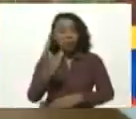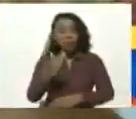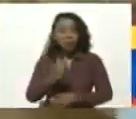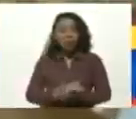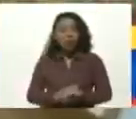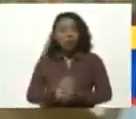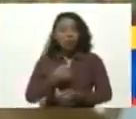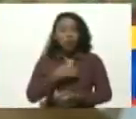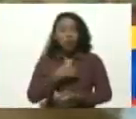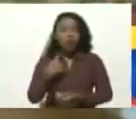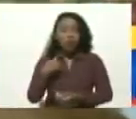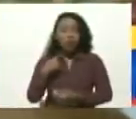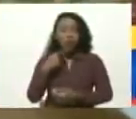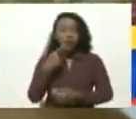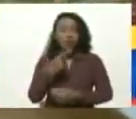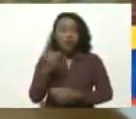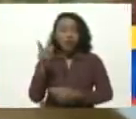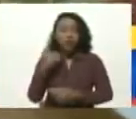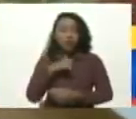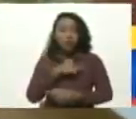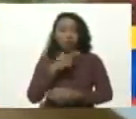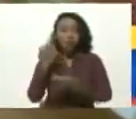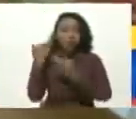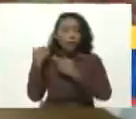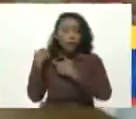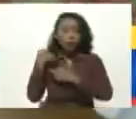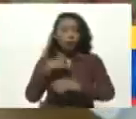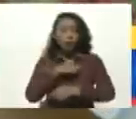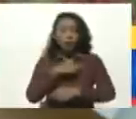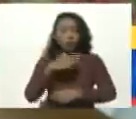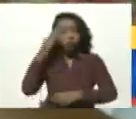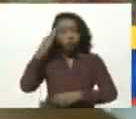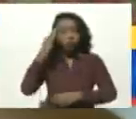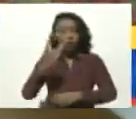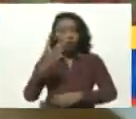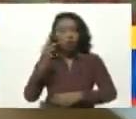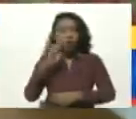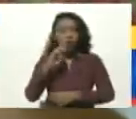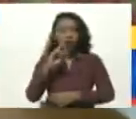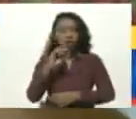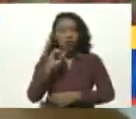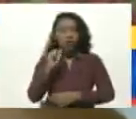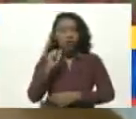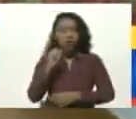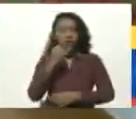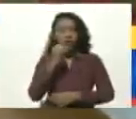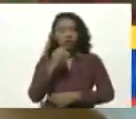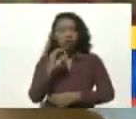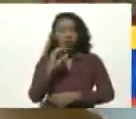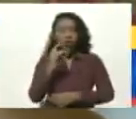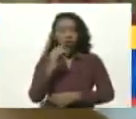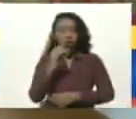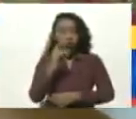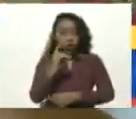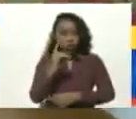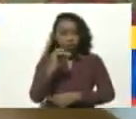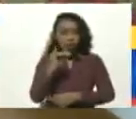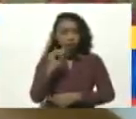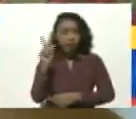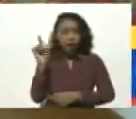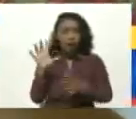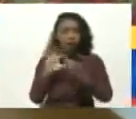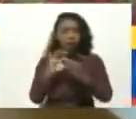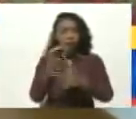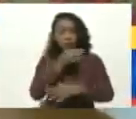lo quiero destacar, que está nuestro responsable de red y nuestro comandante de red y nuestro comandante de SODI, ha sido una articulación perfecta. Es el